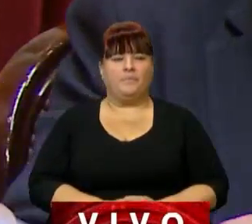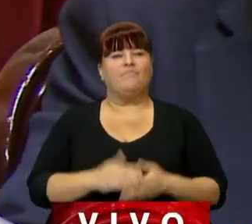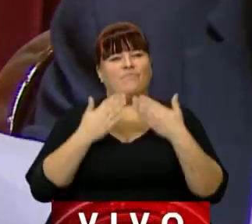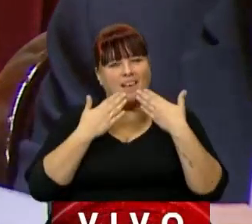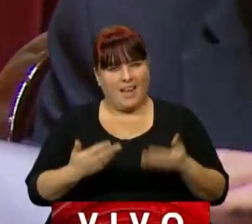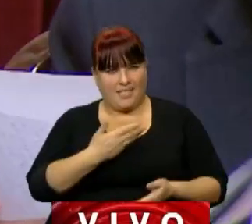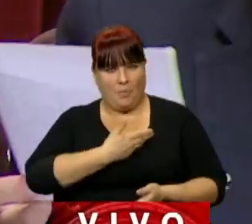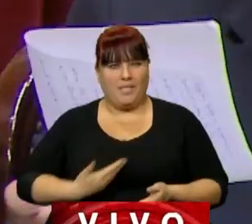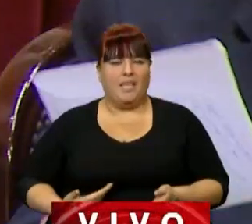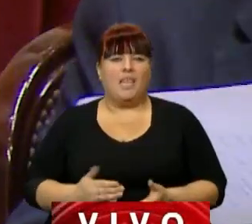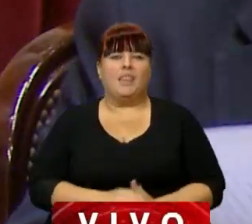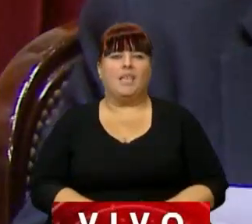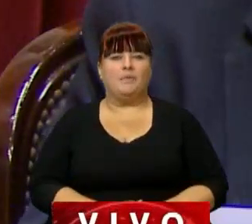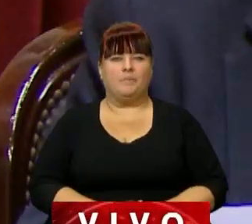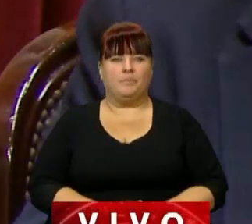Gracias, señor presidente.